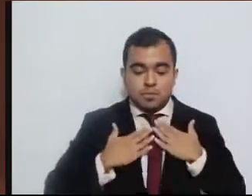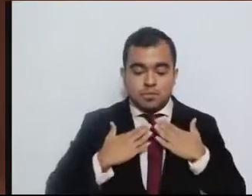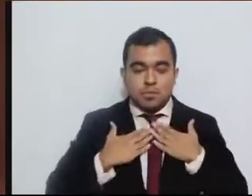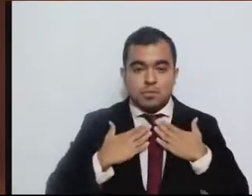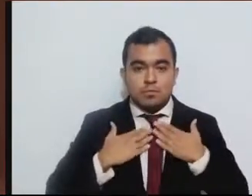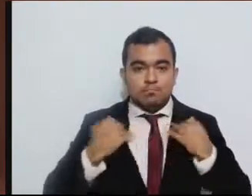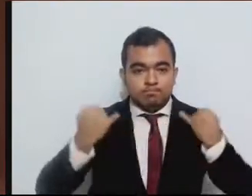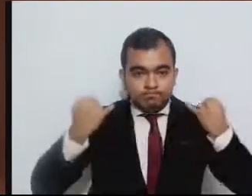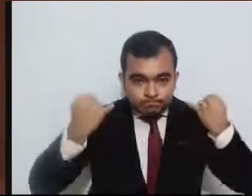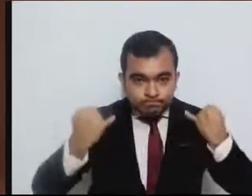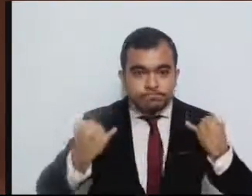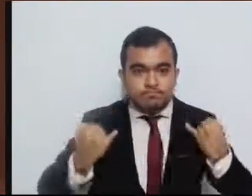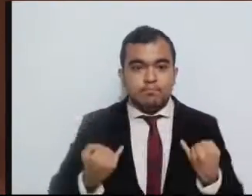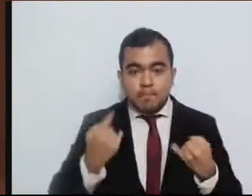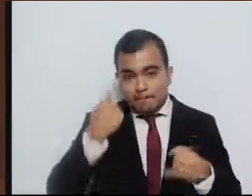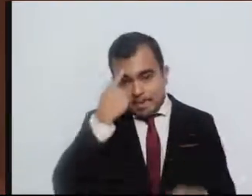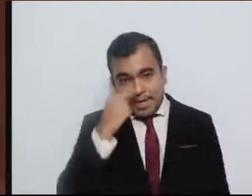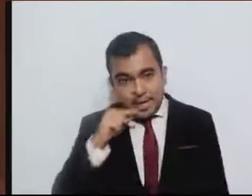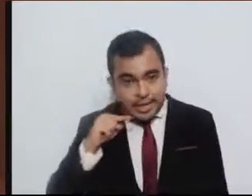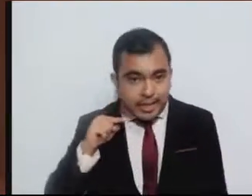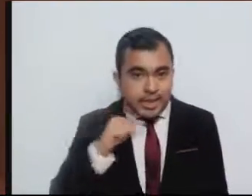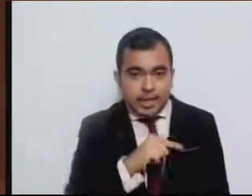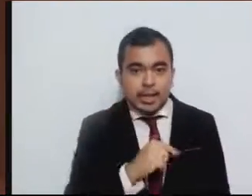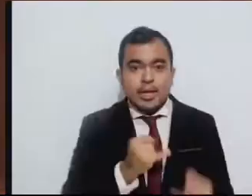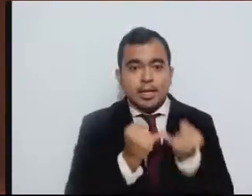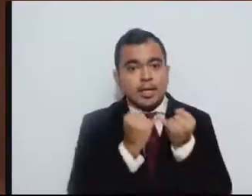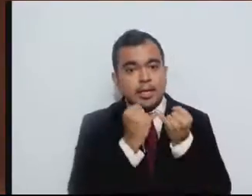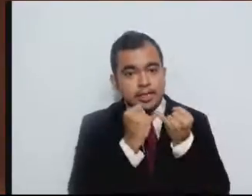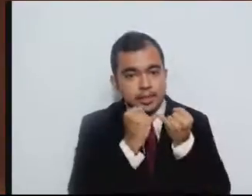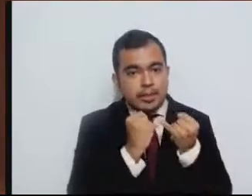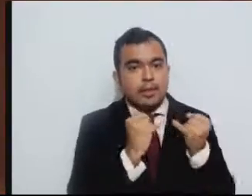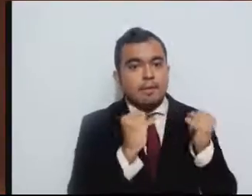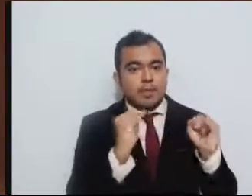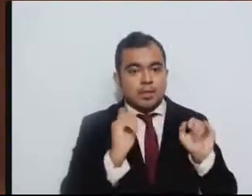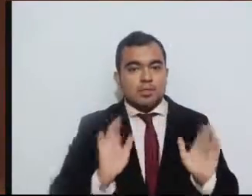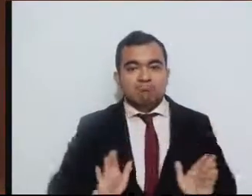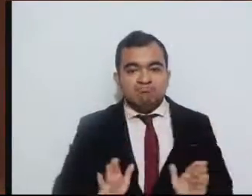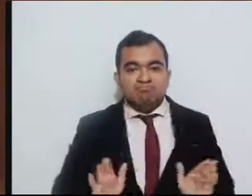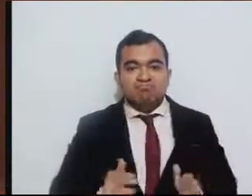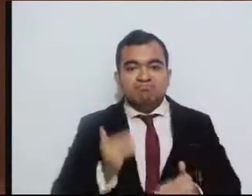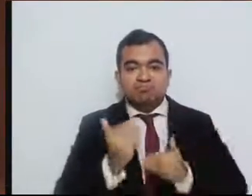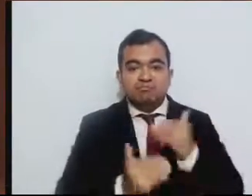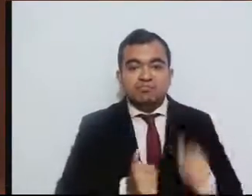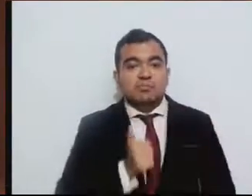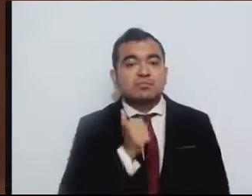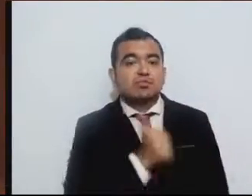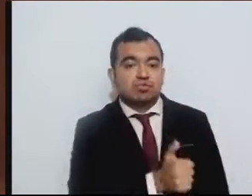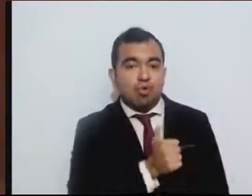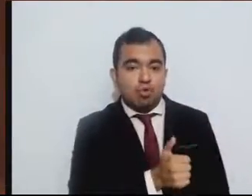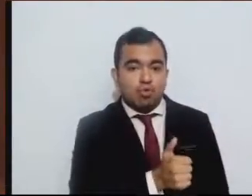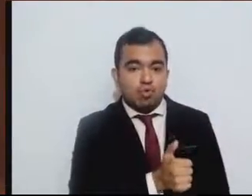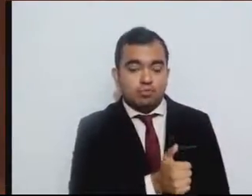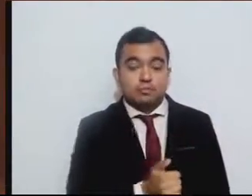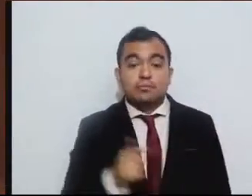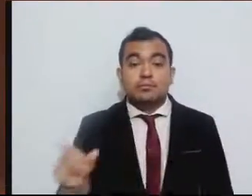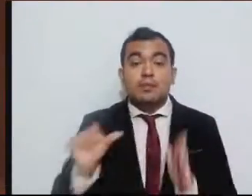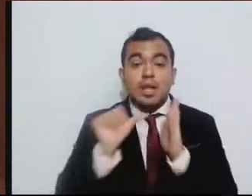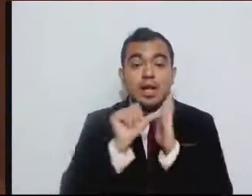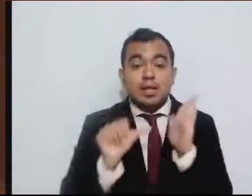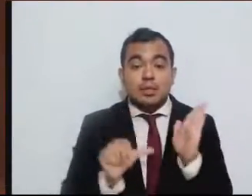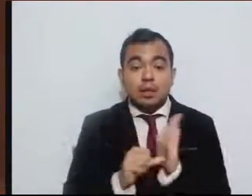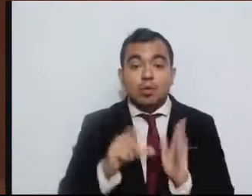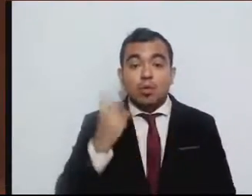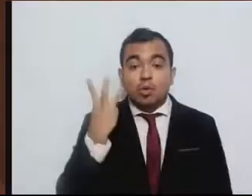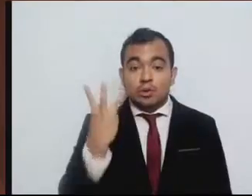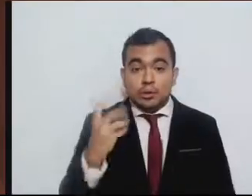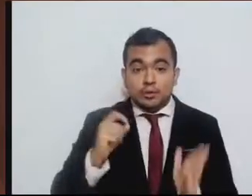ser una persona independiente que se haga valer por sí misma. En su artículo 3.1 se